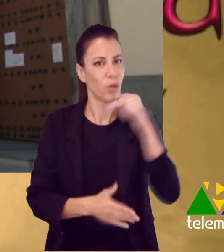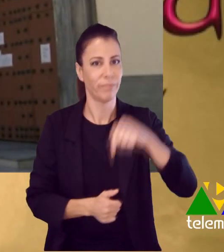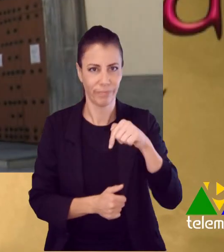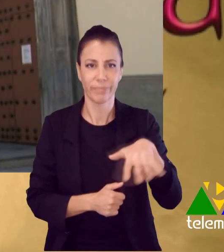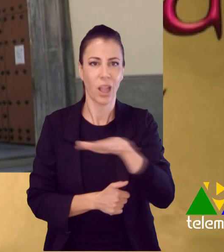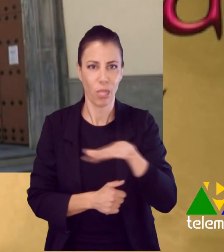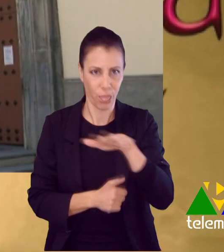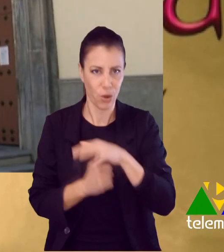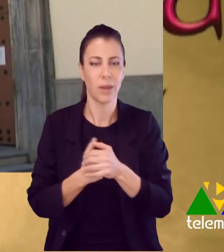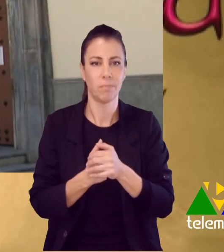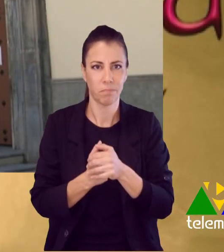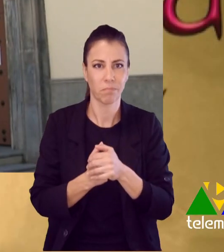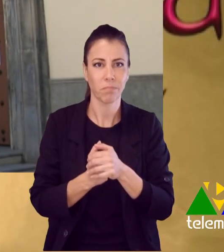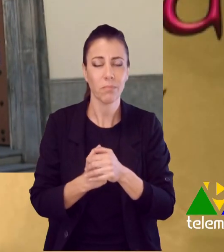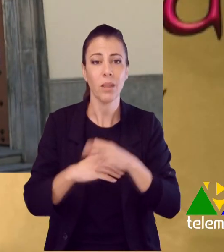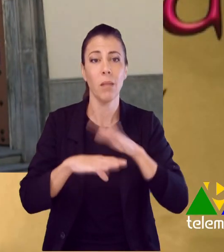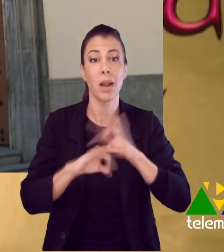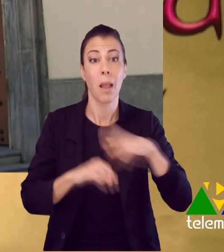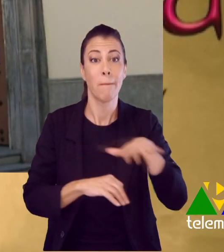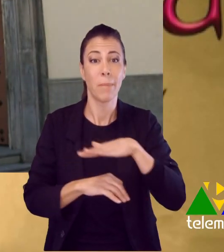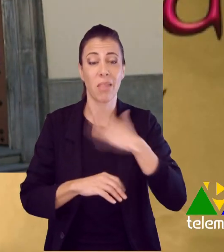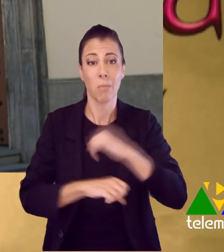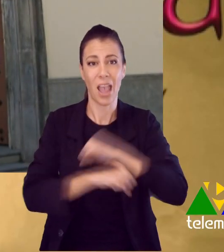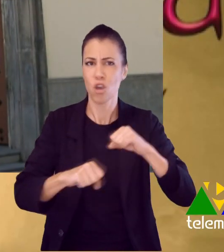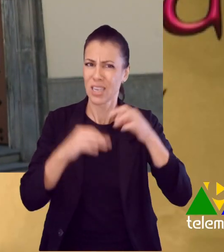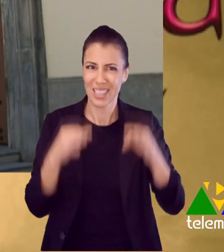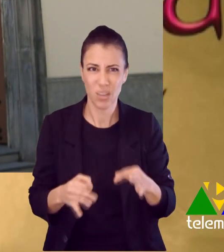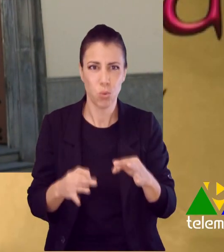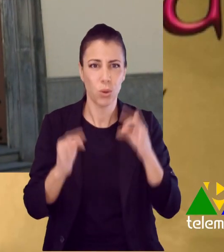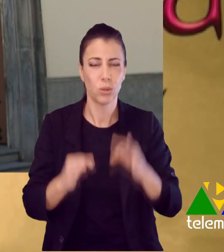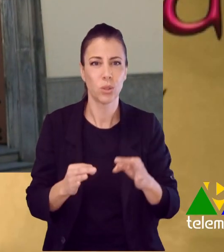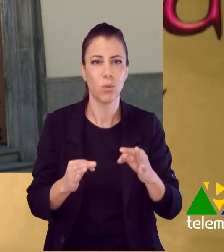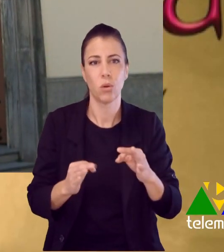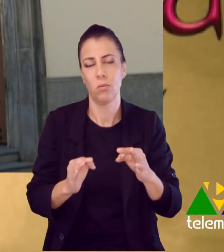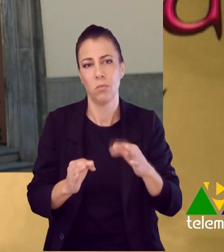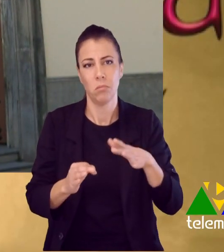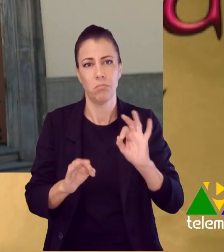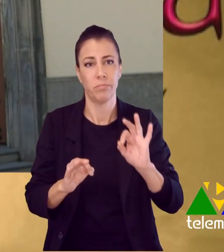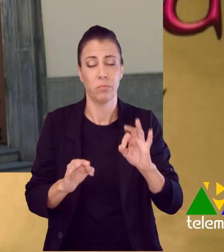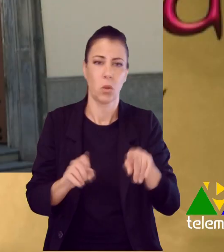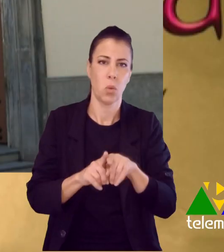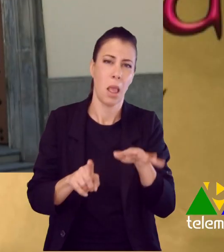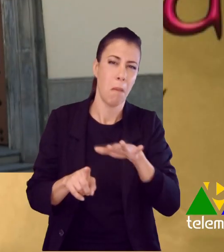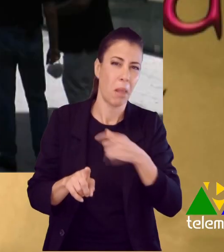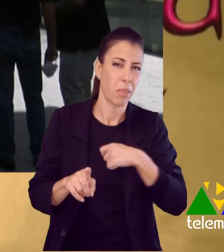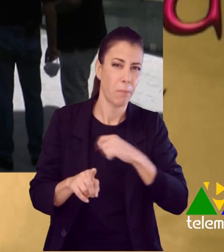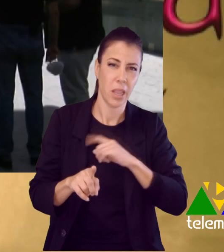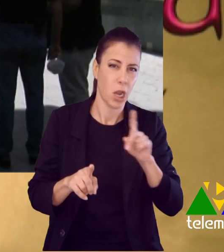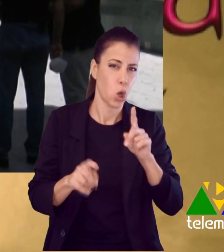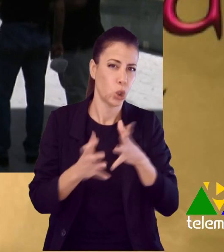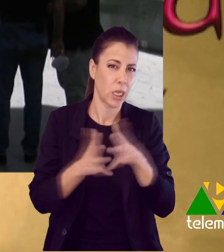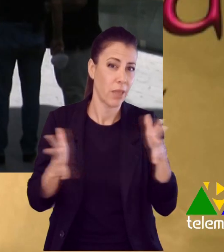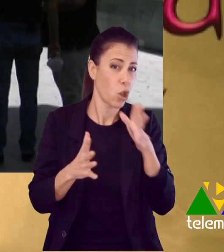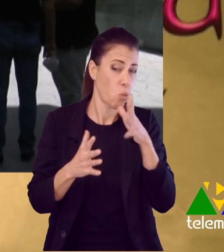zona. Un poquito más para abajo de la Plaza Mayor, seguramente lo que es la Plaza de España no sería tan grande como